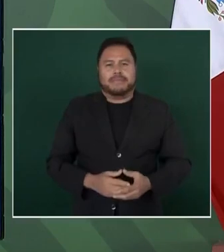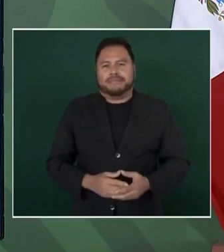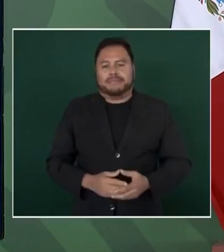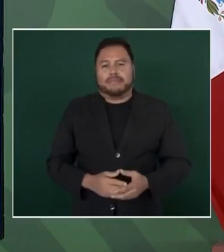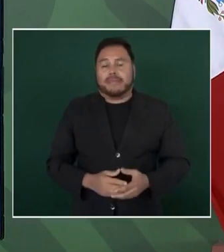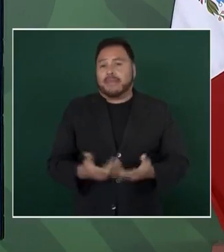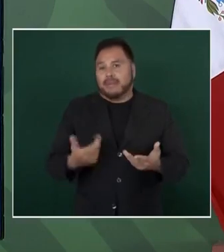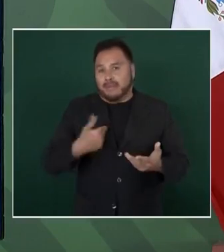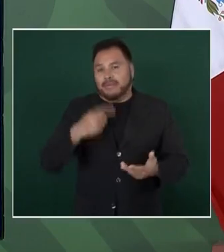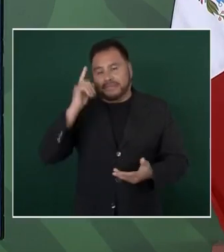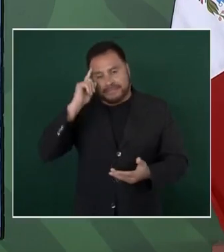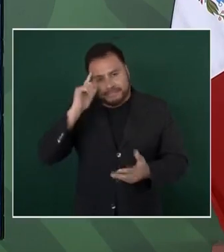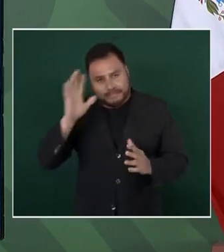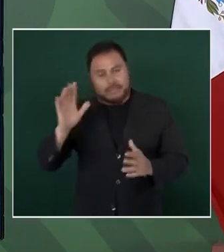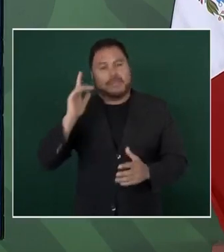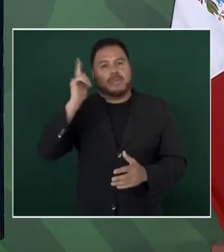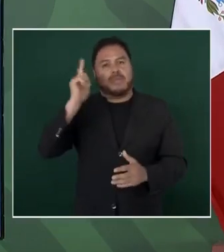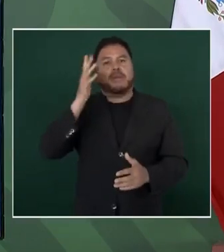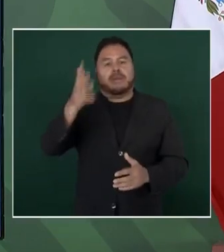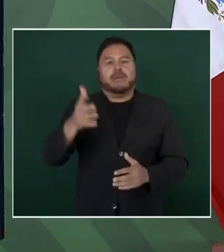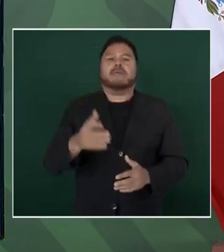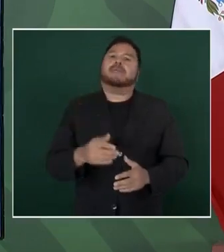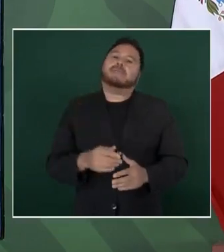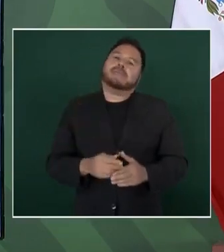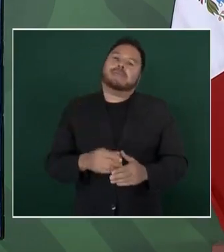y yo espero que ya 24